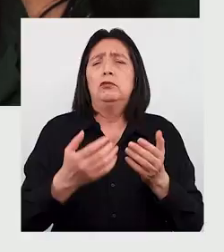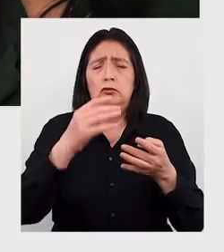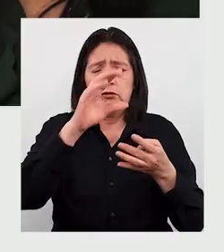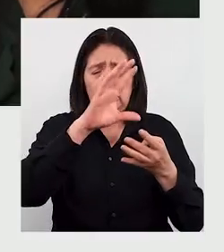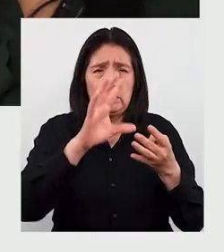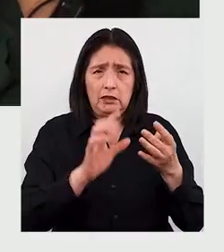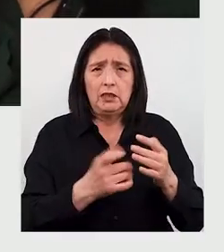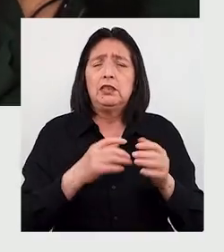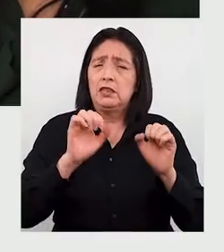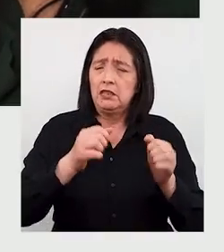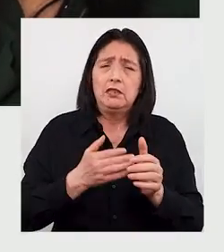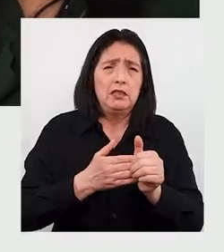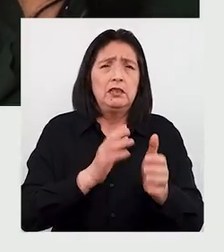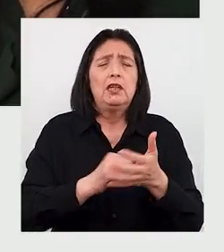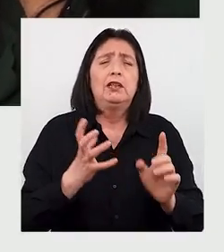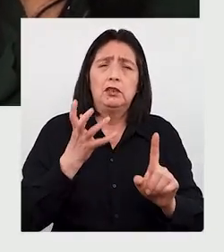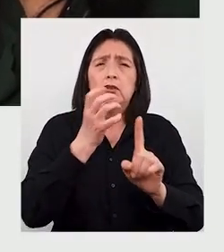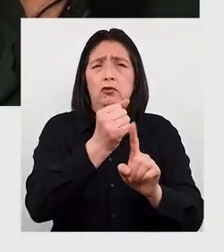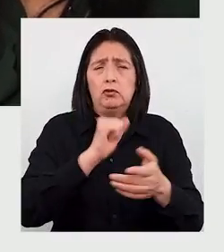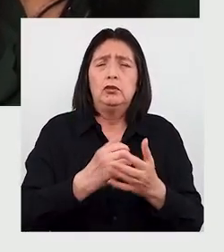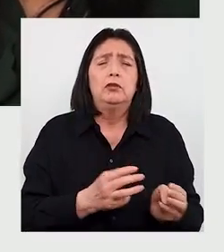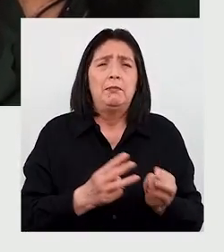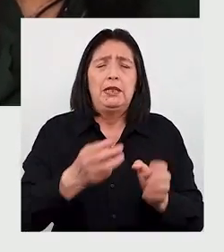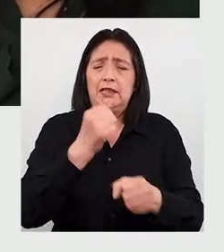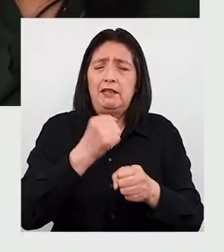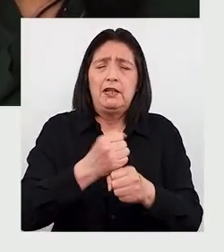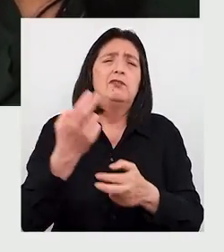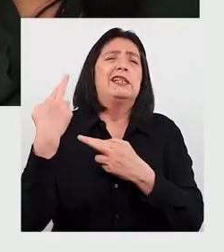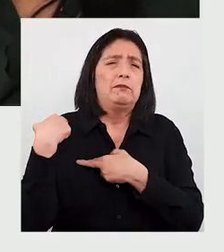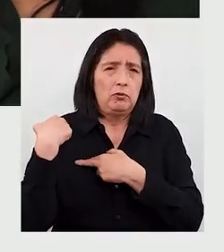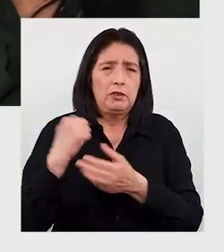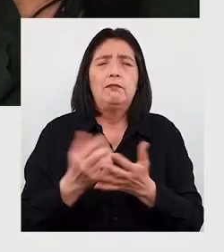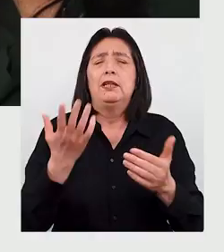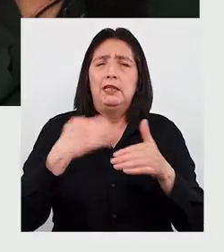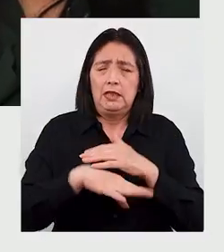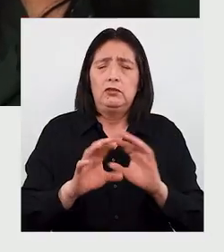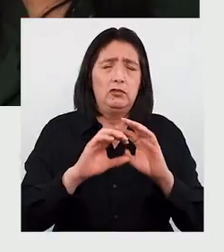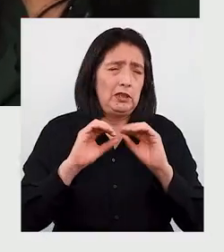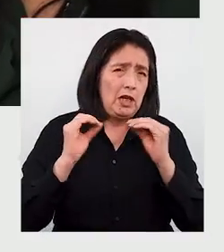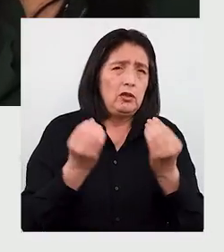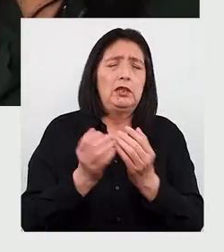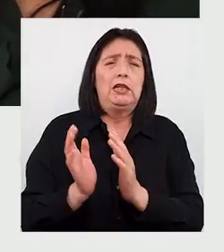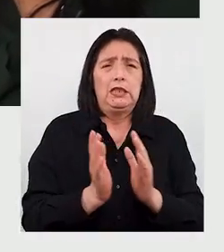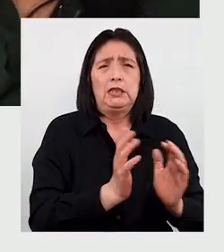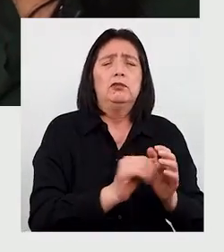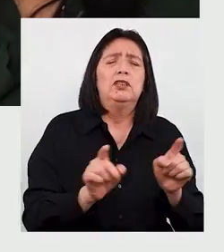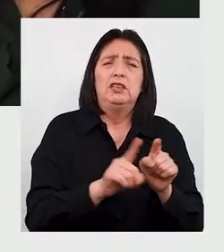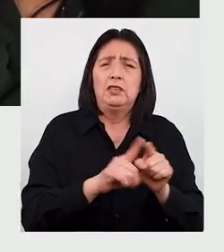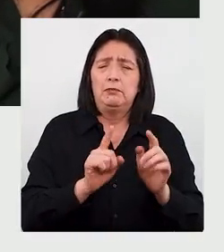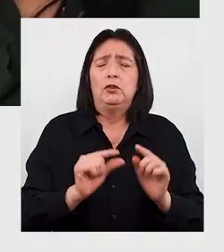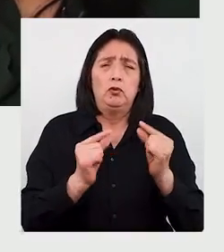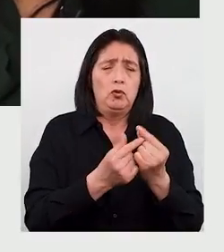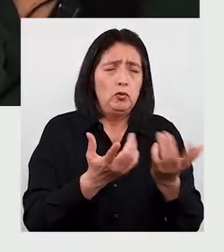e indicadores se orientan hacia el logro de un estilo de trabajo responsable dentro de la organización, así como hacia